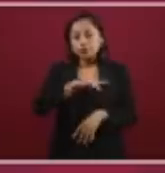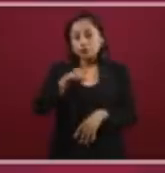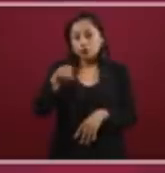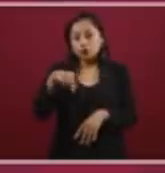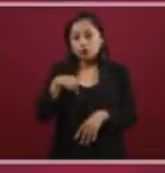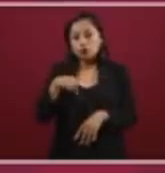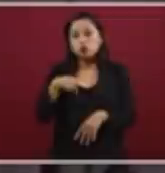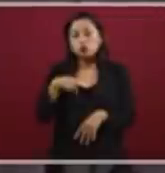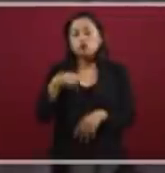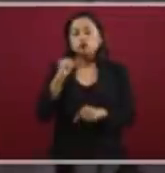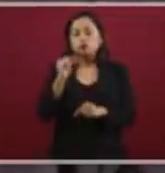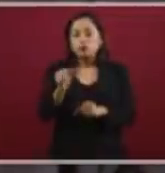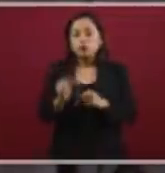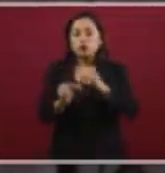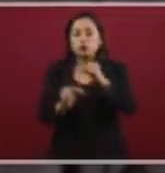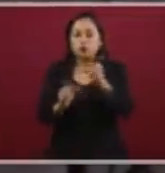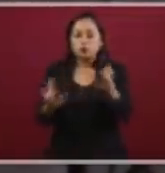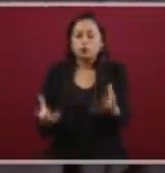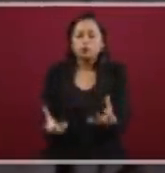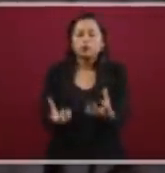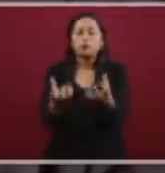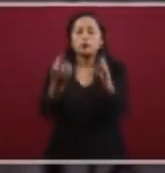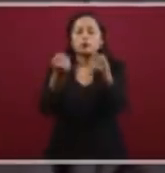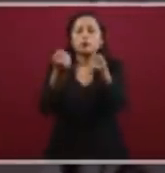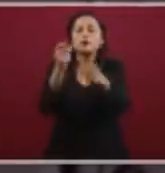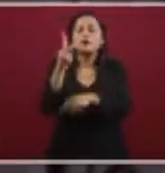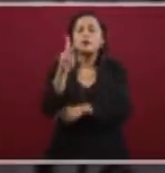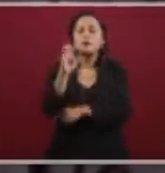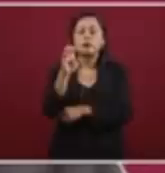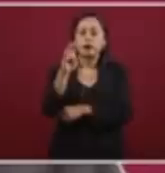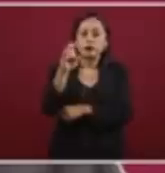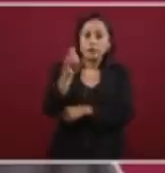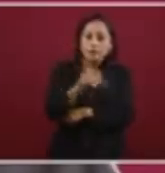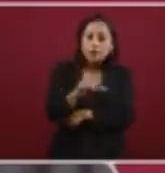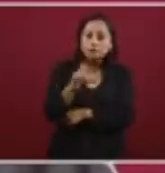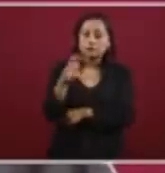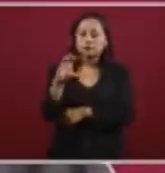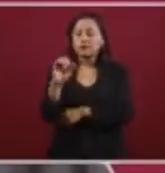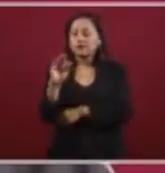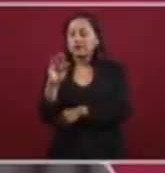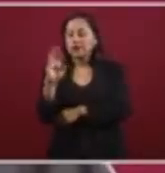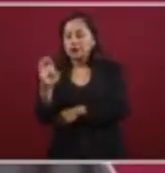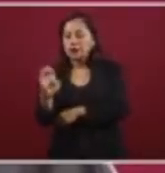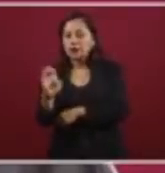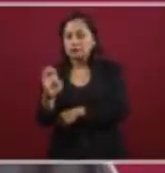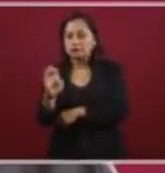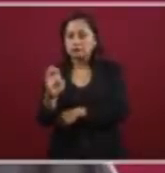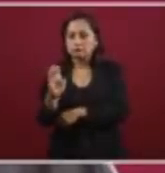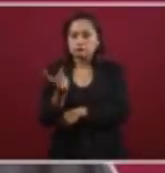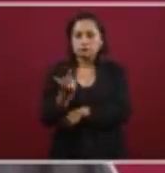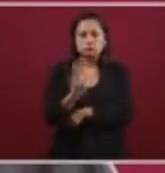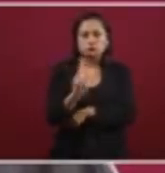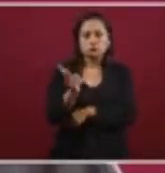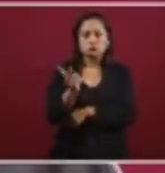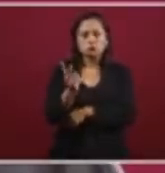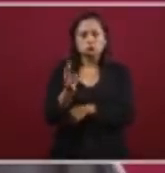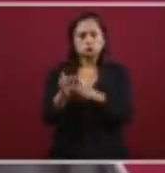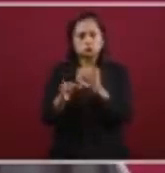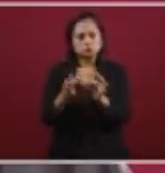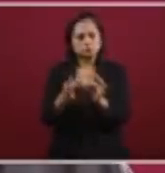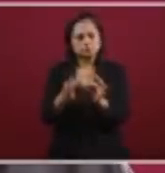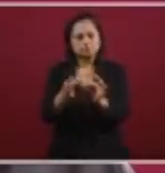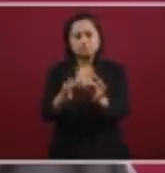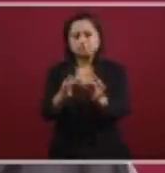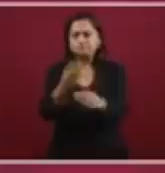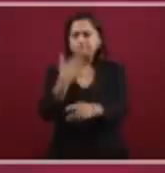tanto apple como la comisión federal de electricidad e íbamos muy bien en los dos casos y lo estamos haciendo